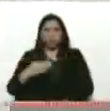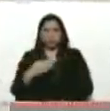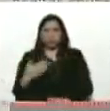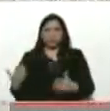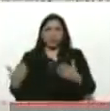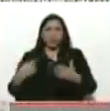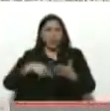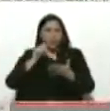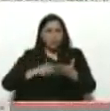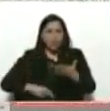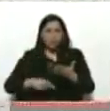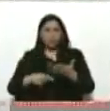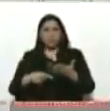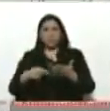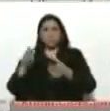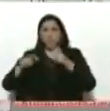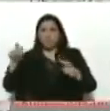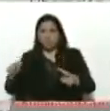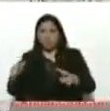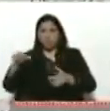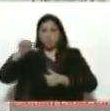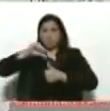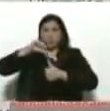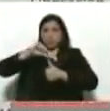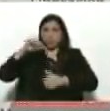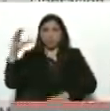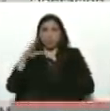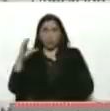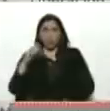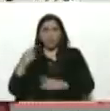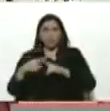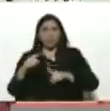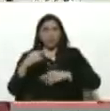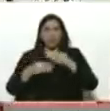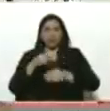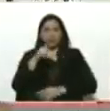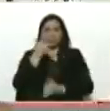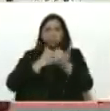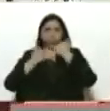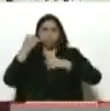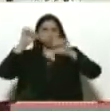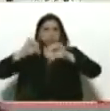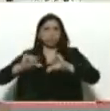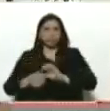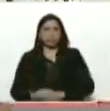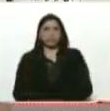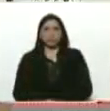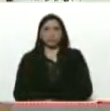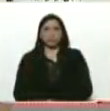Contratan mercenarios centroamericanos y colombianos para esa operación. Fracasa esa operación.